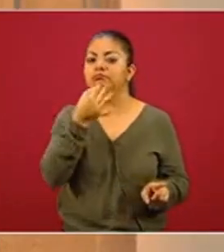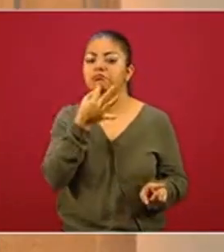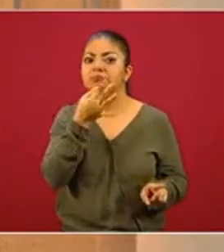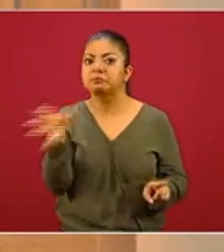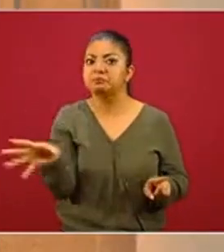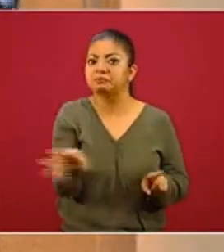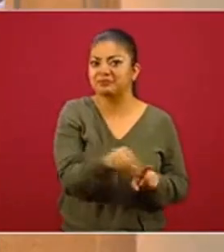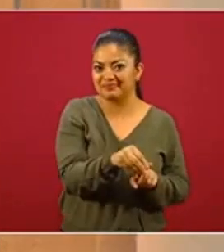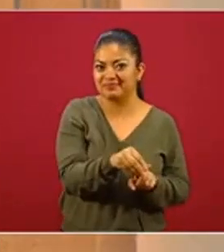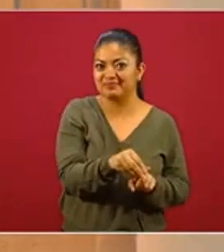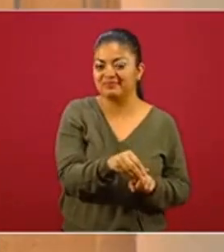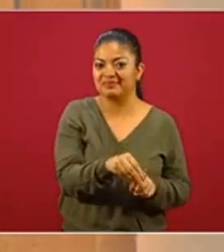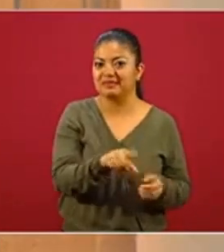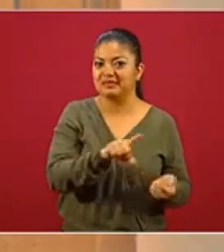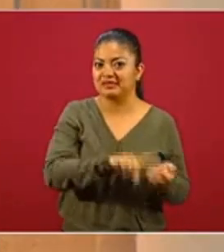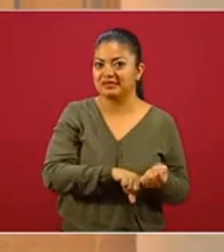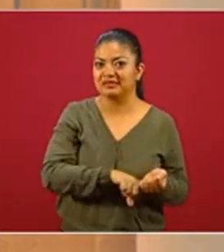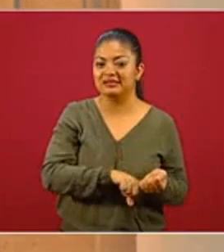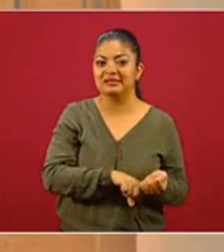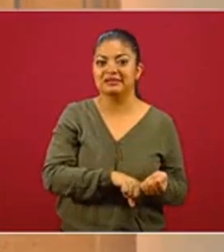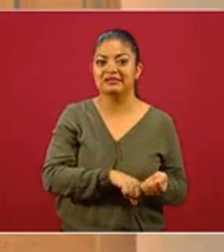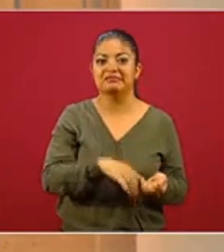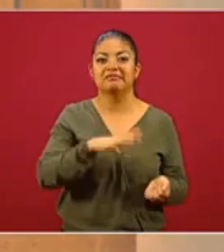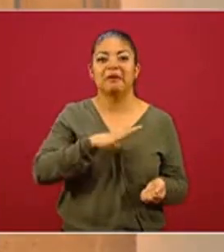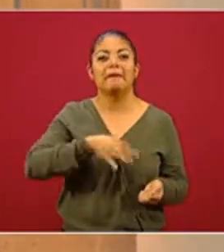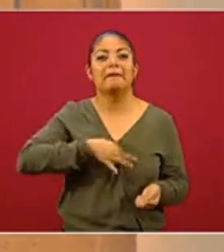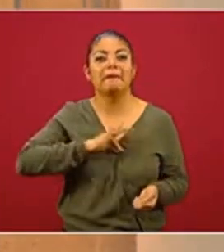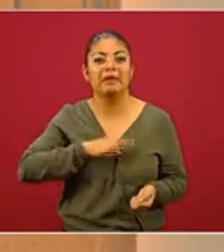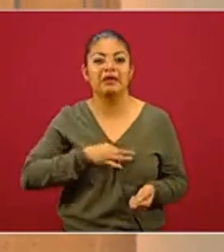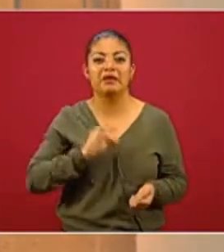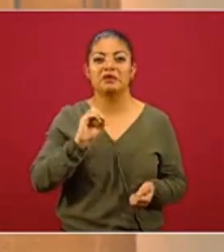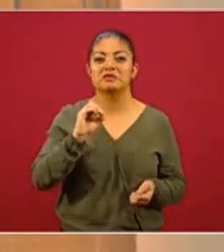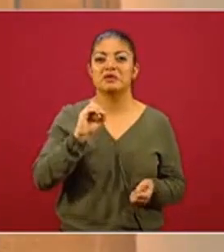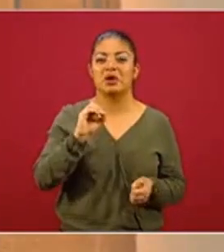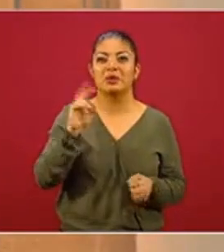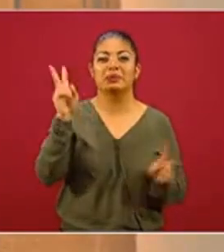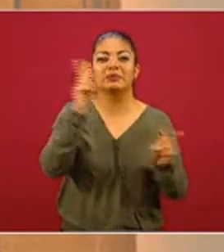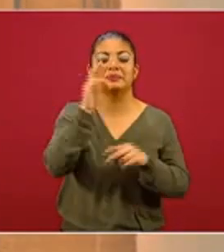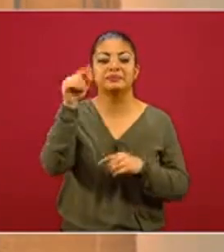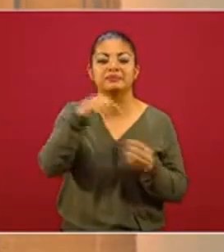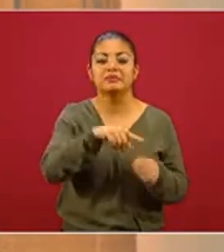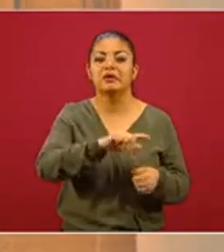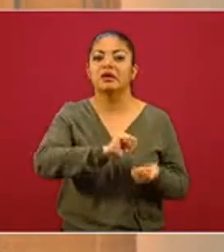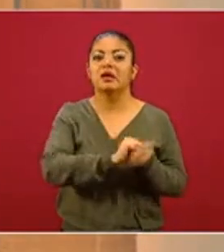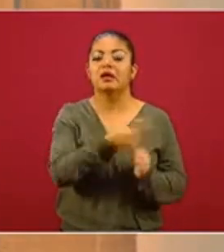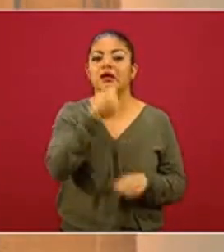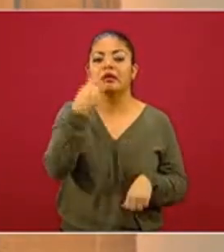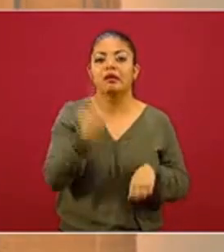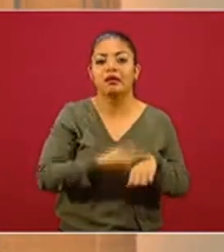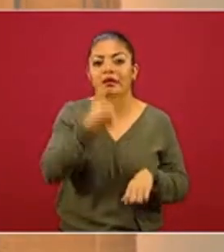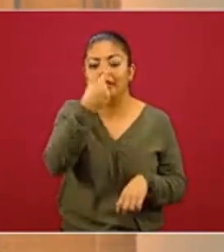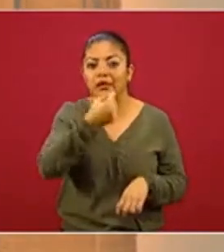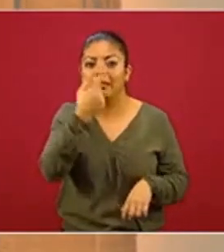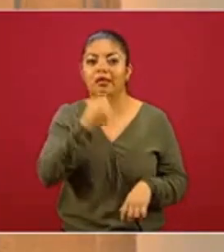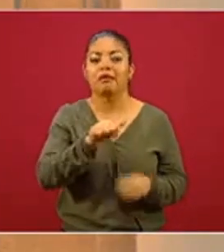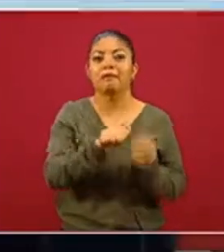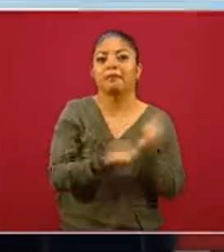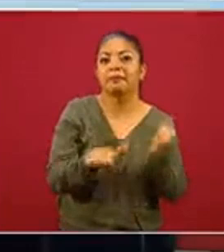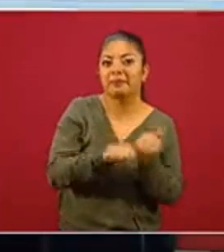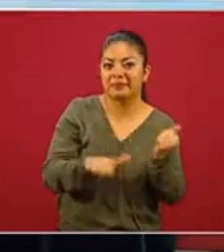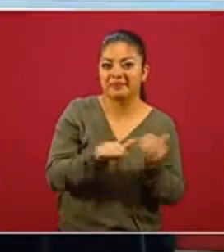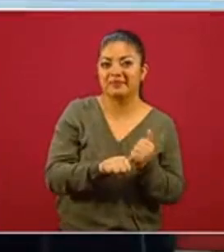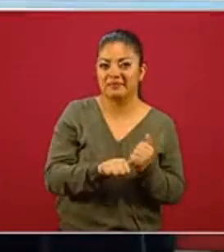de diferentes virus, bacterias, empiezan las enfermedades respiratorias, las enfermedades diarreicas